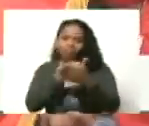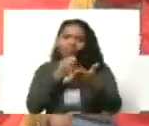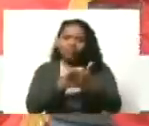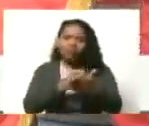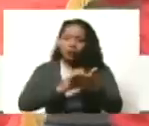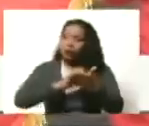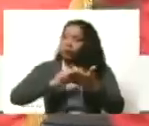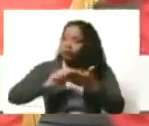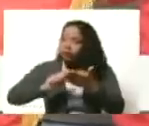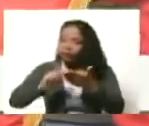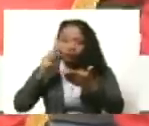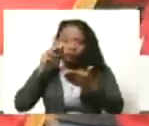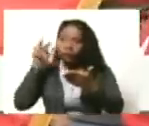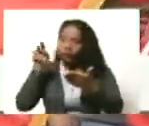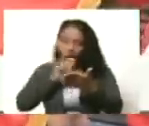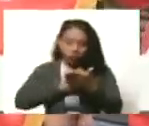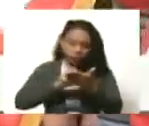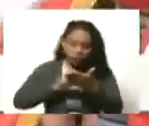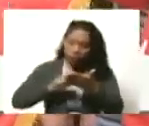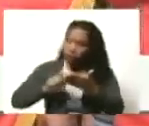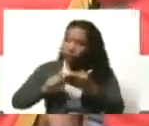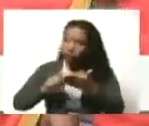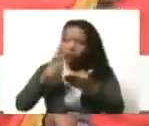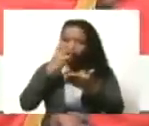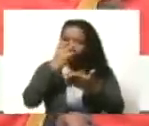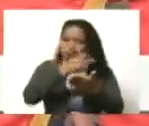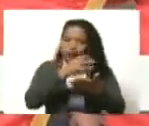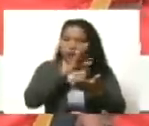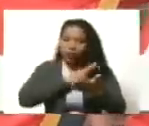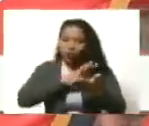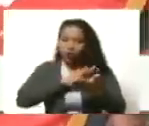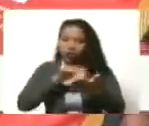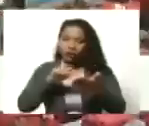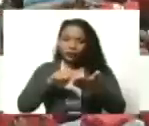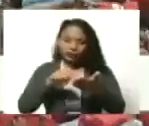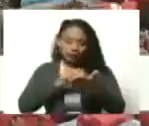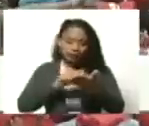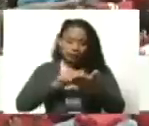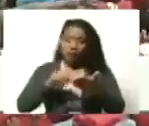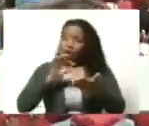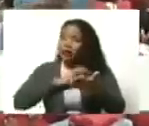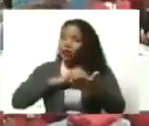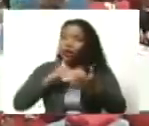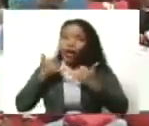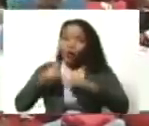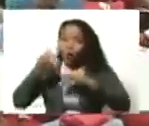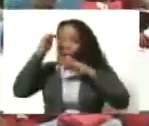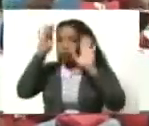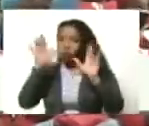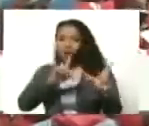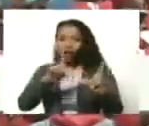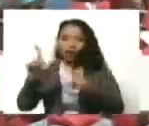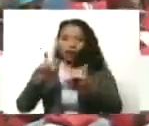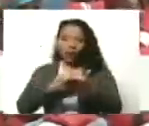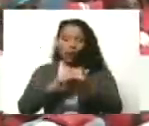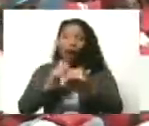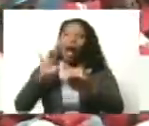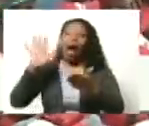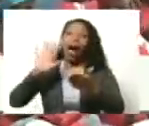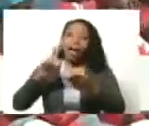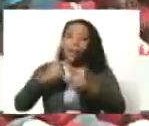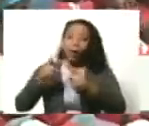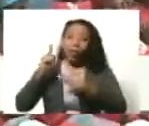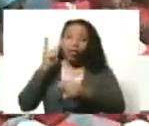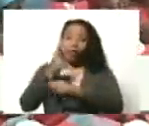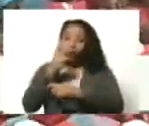¿ve? Anotamos. Visitamos a la señora. La señora, su hijo fue atendido. Ah, pero también debo anotar